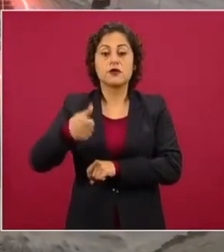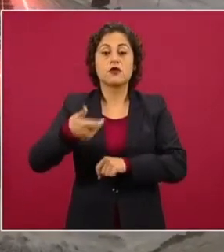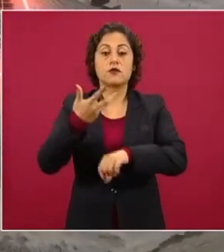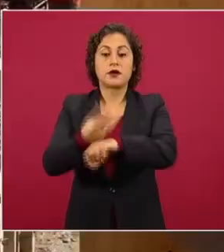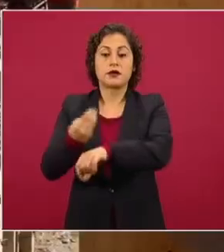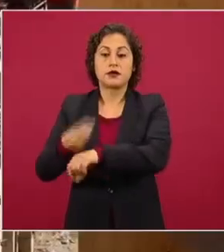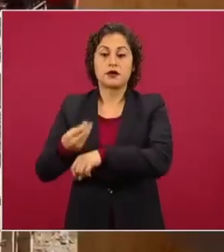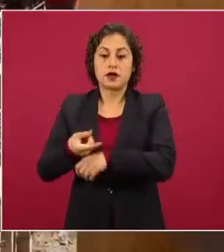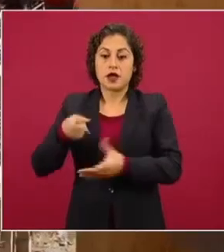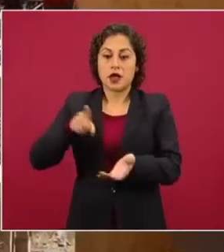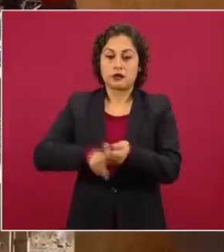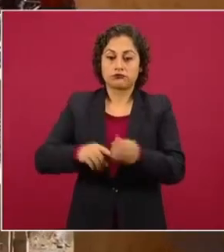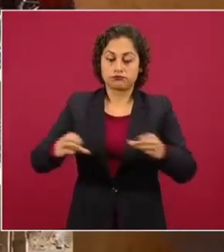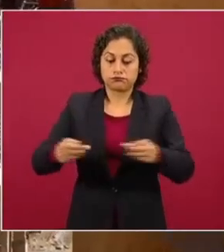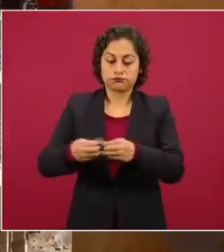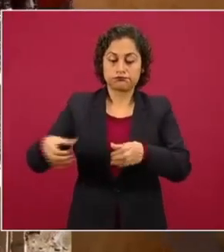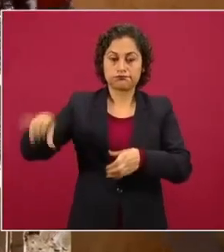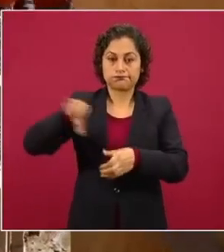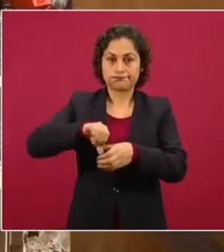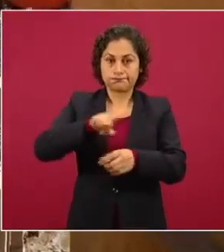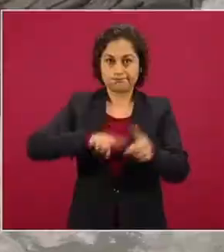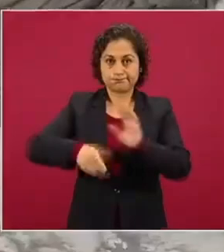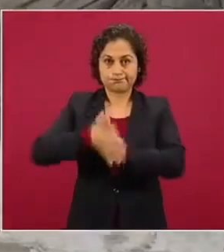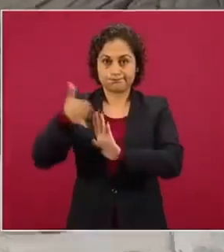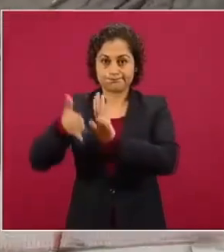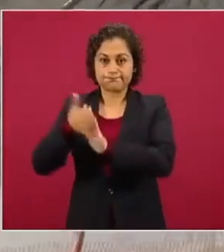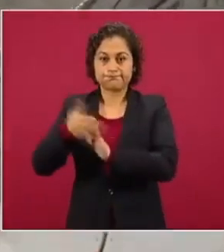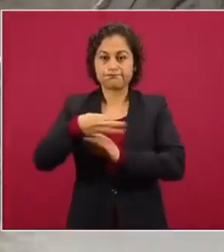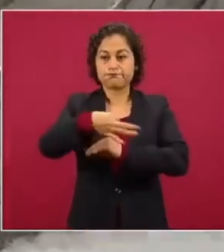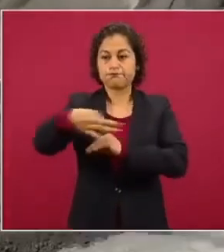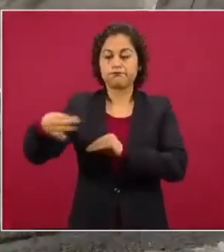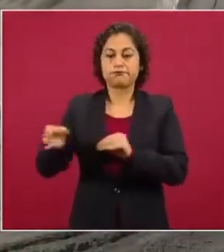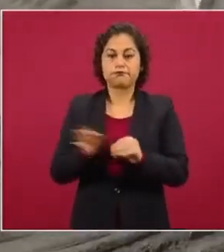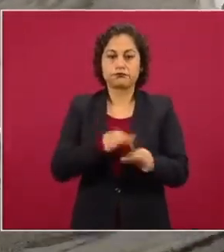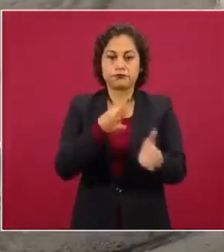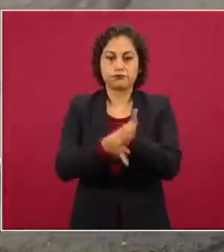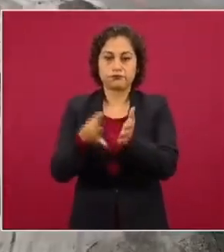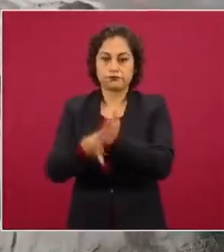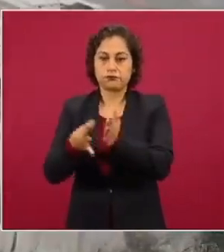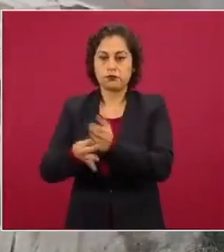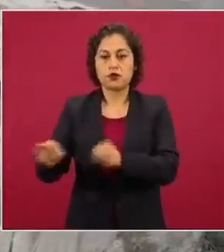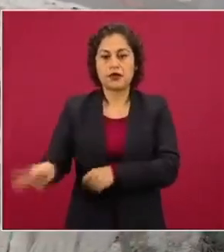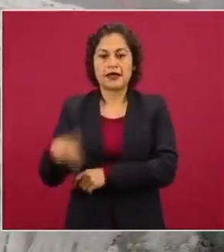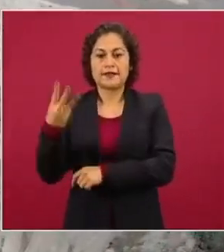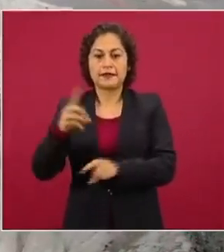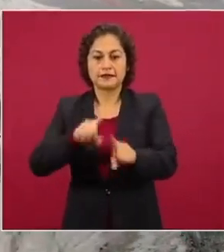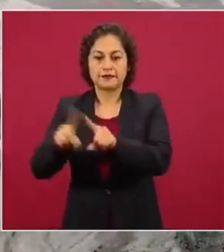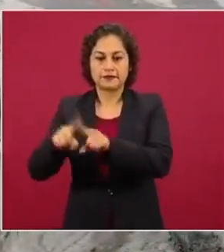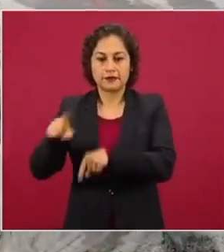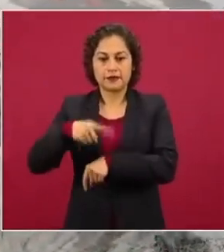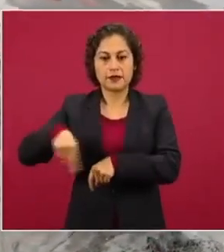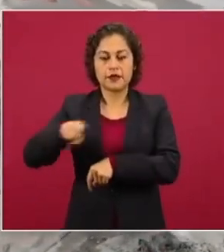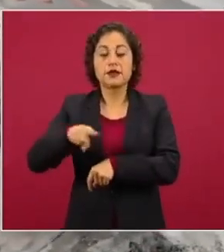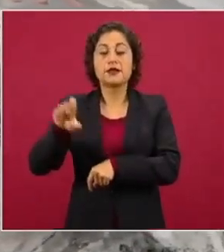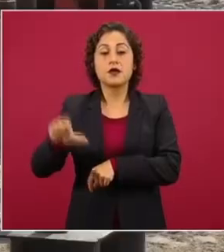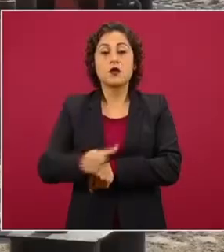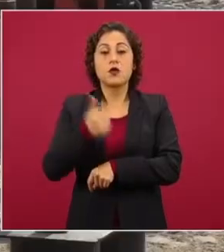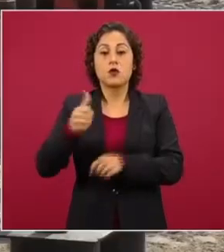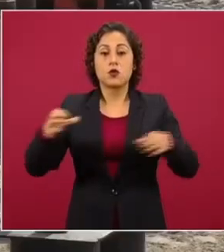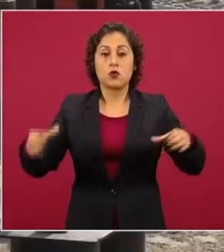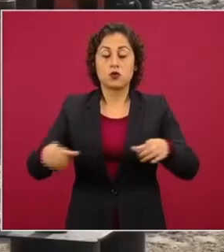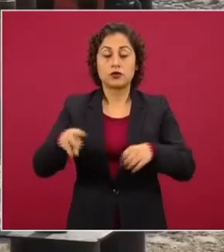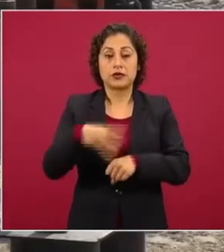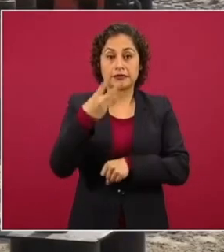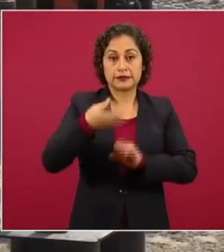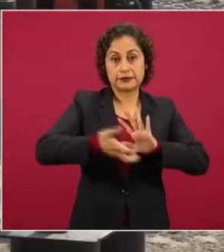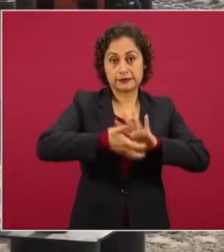interior de anillo, 8 en armado de acero y colocación de cimbra y 6 en formación de capa de reparto. En esferas se trabaja 3 en excavación, 2 en